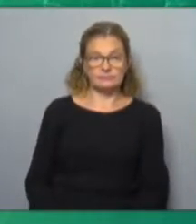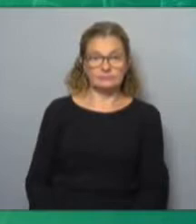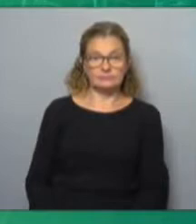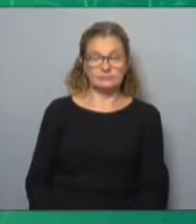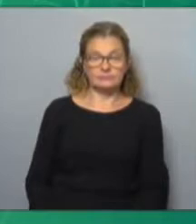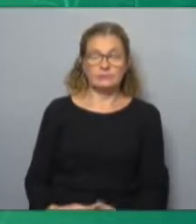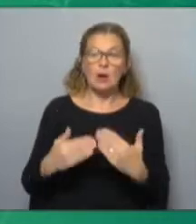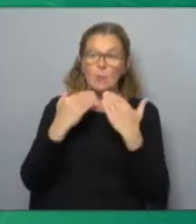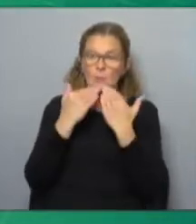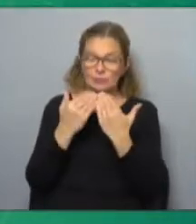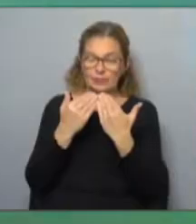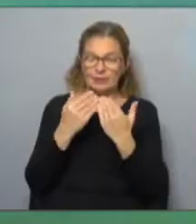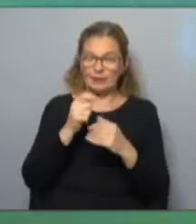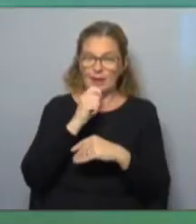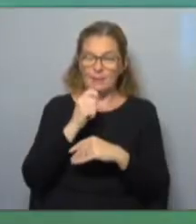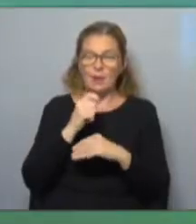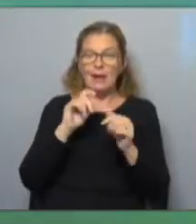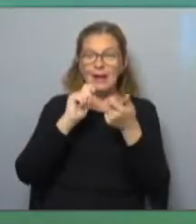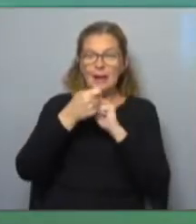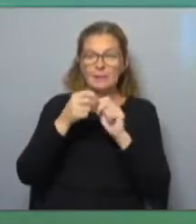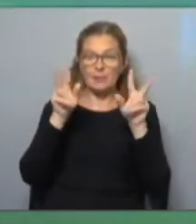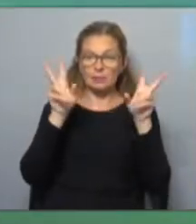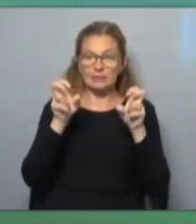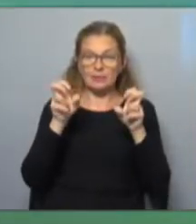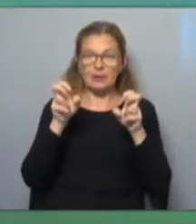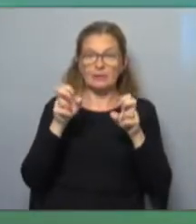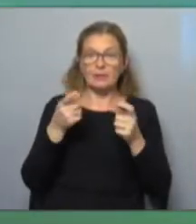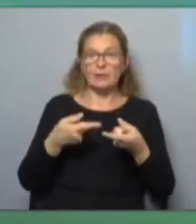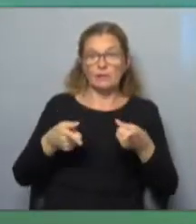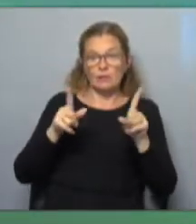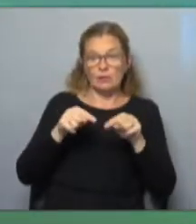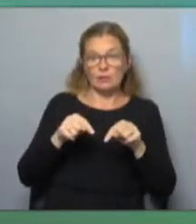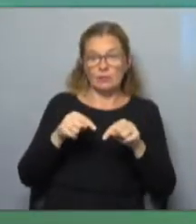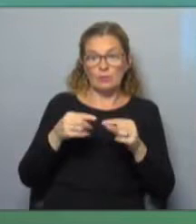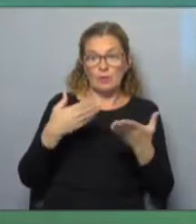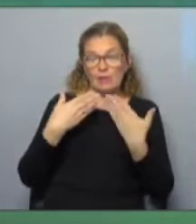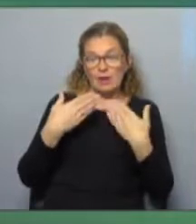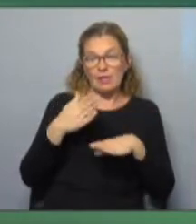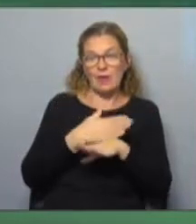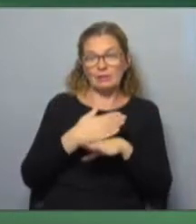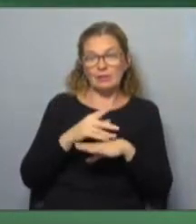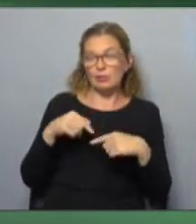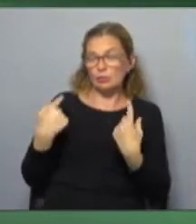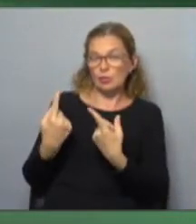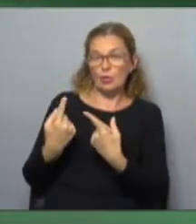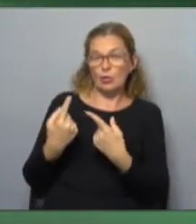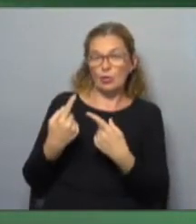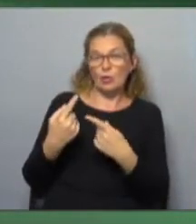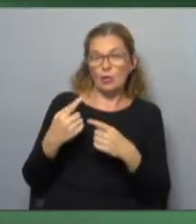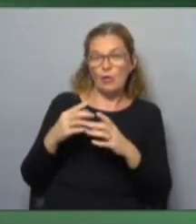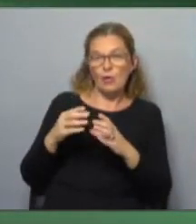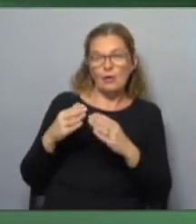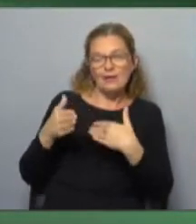Bueno, muchas gracias, Natalia. Cambiamos de tema, Martín. Sí. Y volvemos un poco a lo que veníamos hablando porque vecinas y vecinos de la cuenca